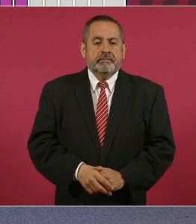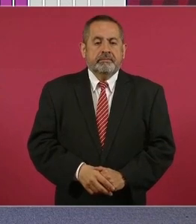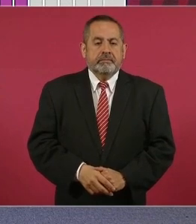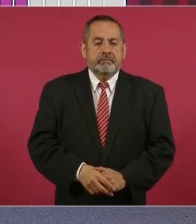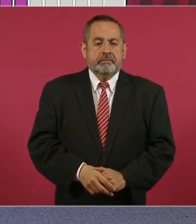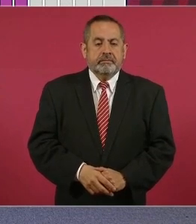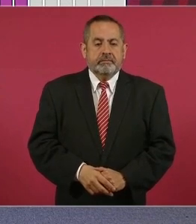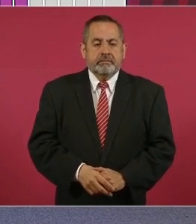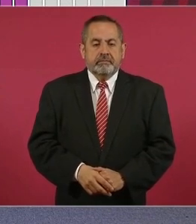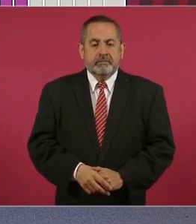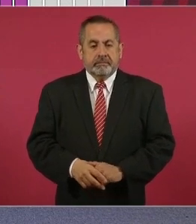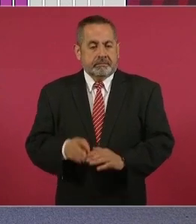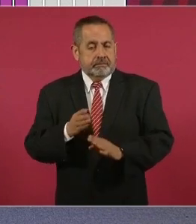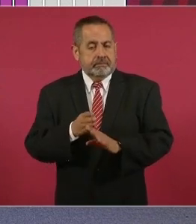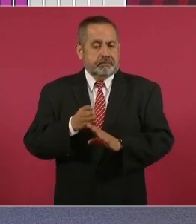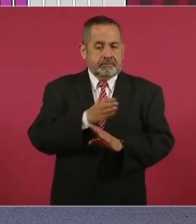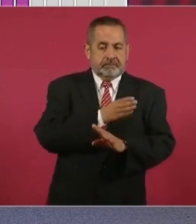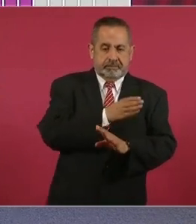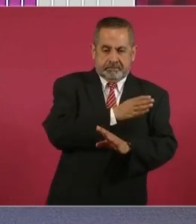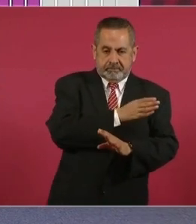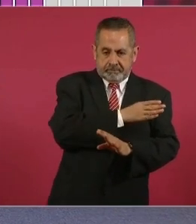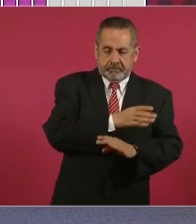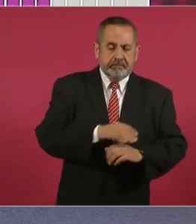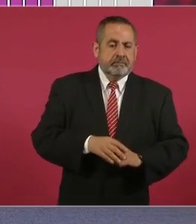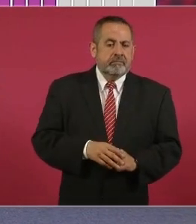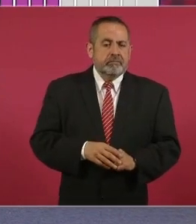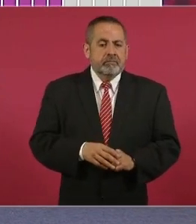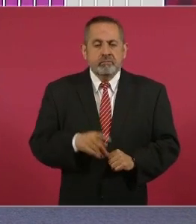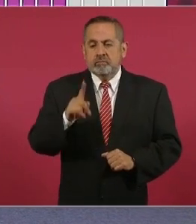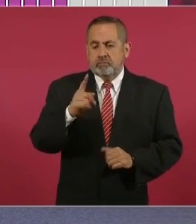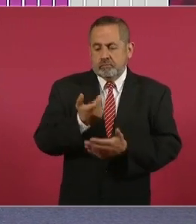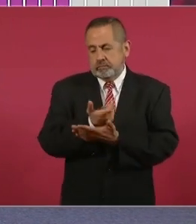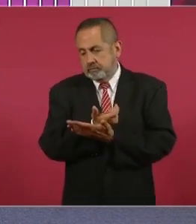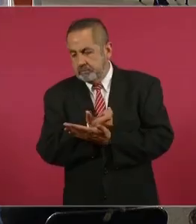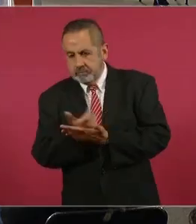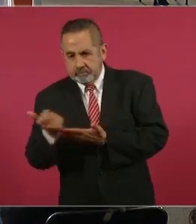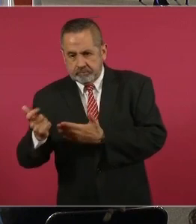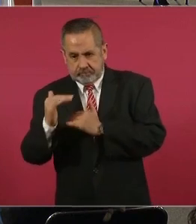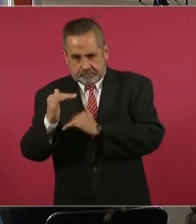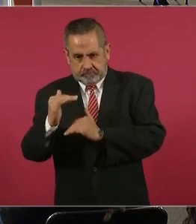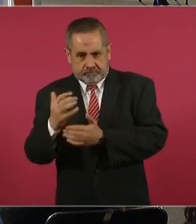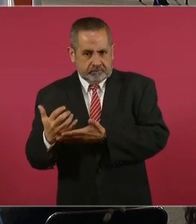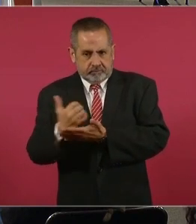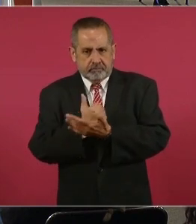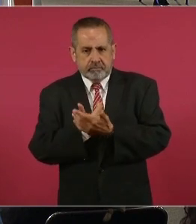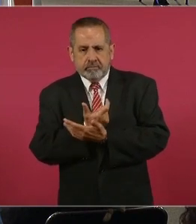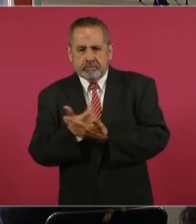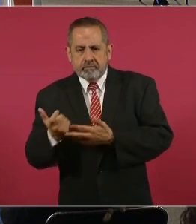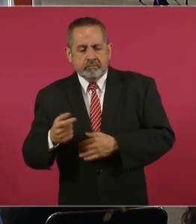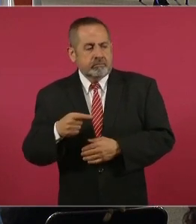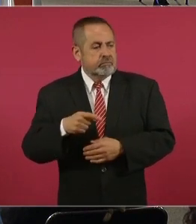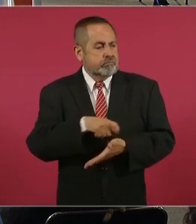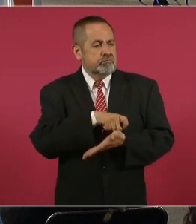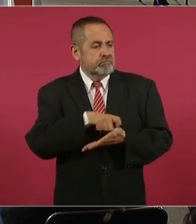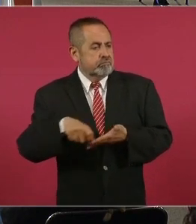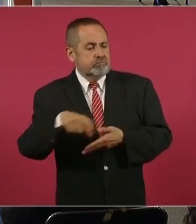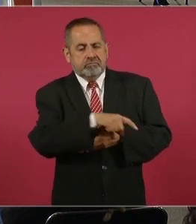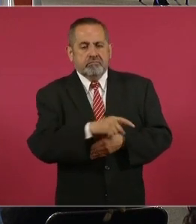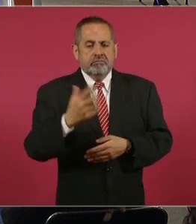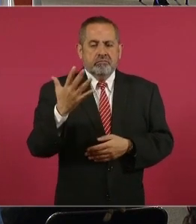antes se llegaban a comprar con un salario mínimo como 50 kilos de